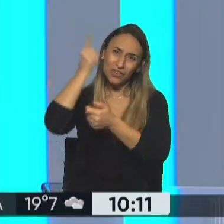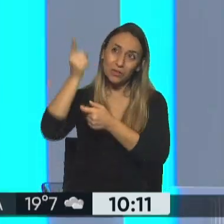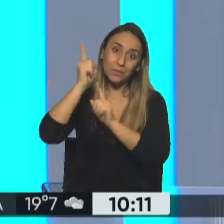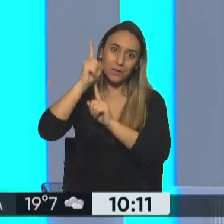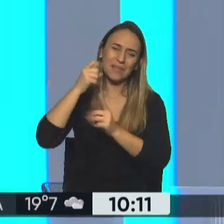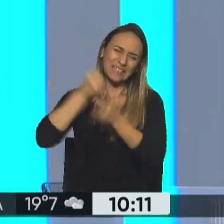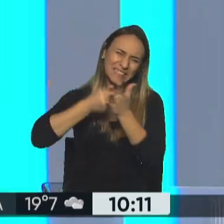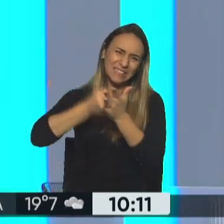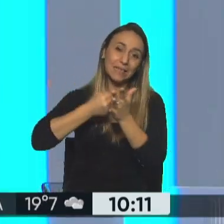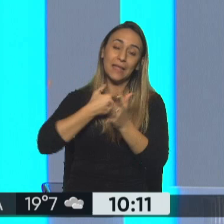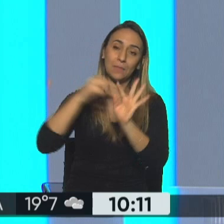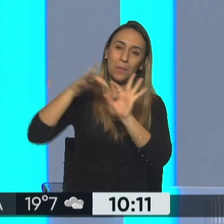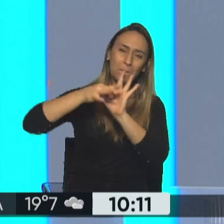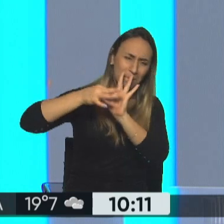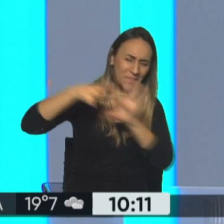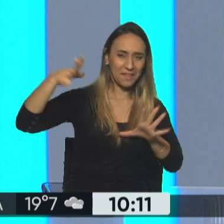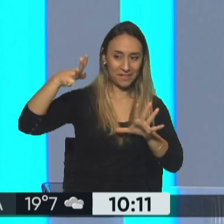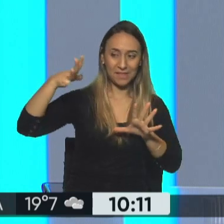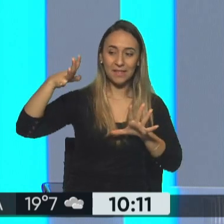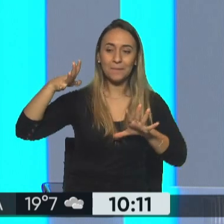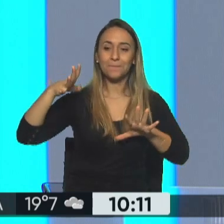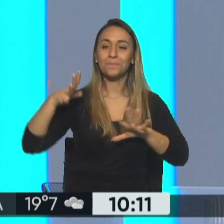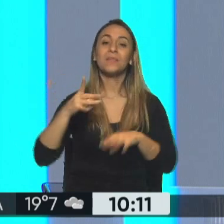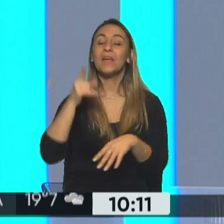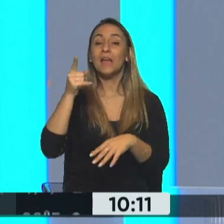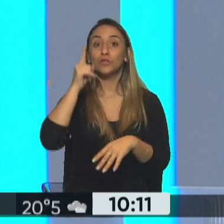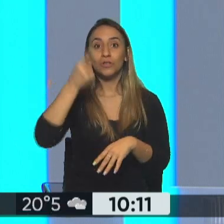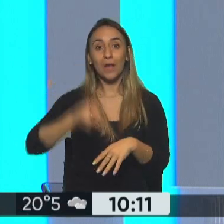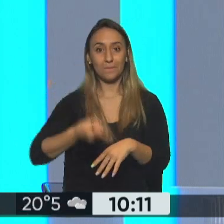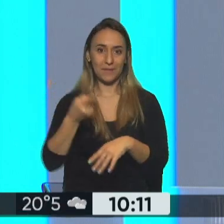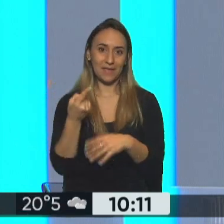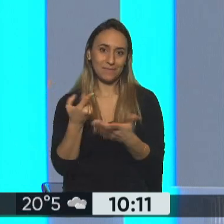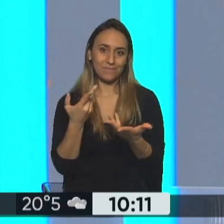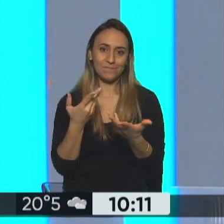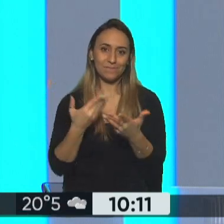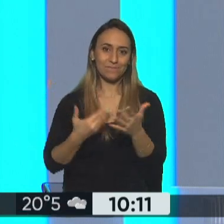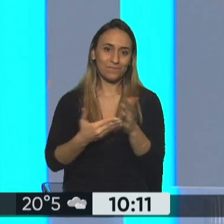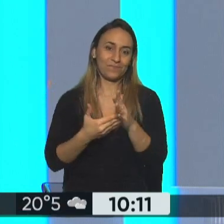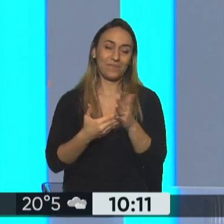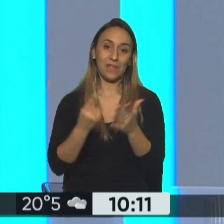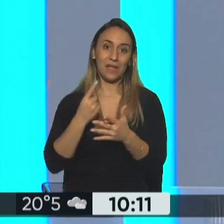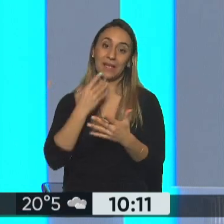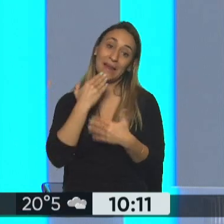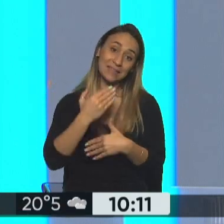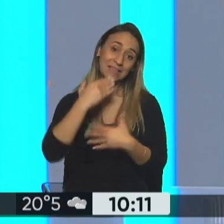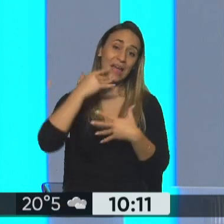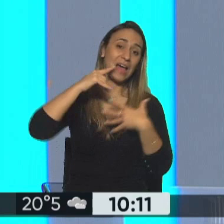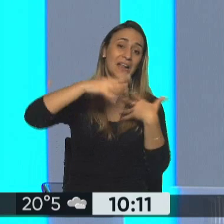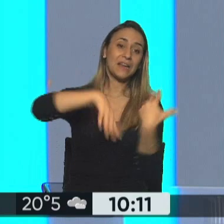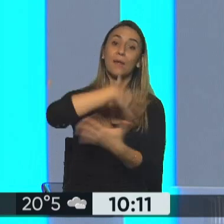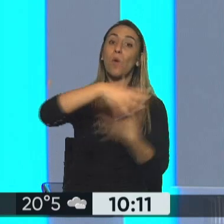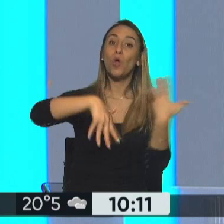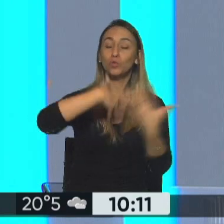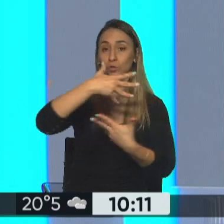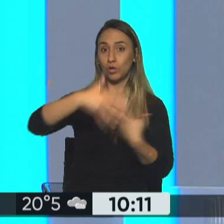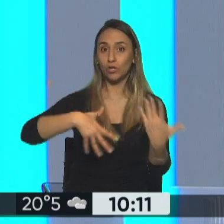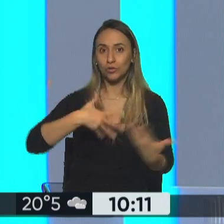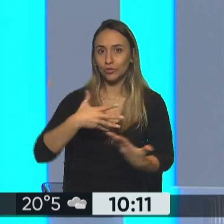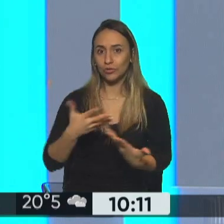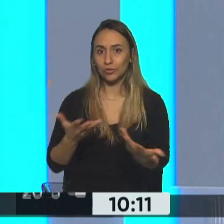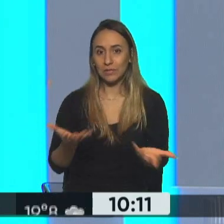¿no? Eso también son las consecuencias de la revolución, la contrarrevolución, y bueno,